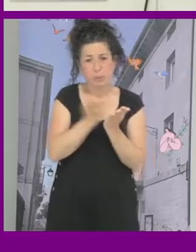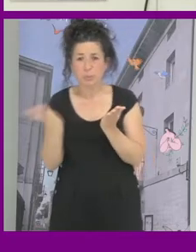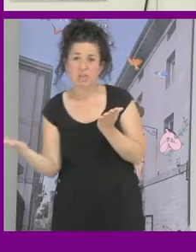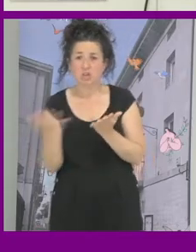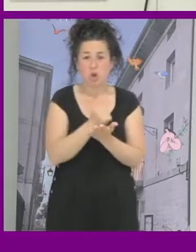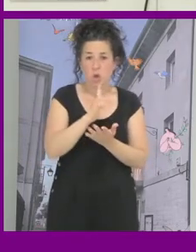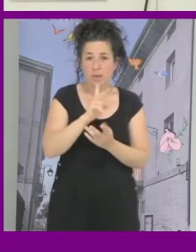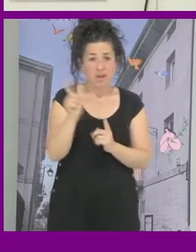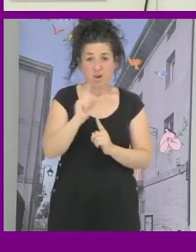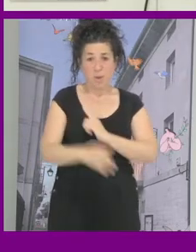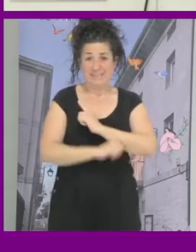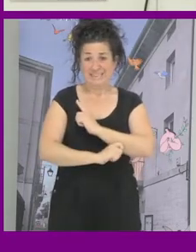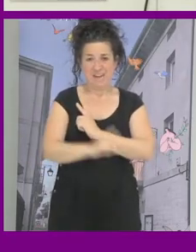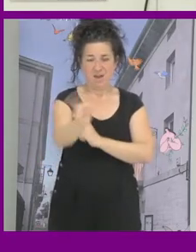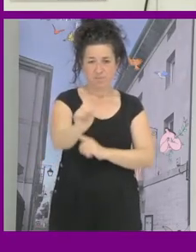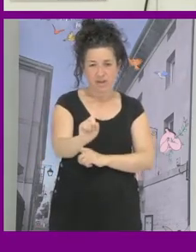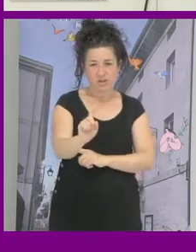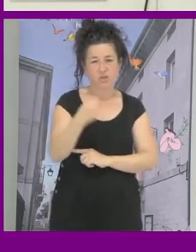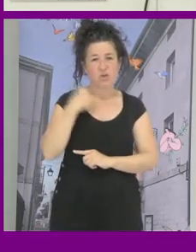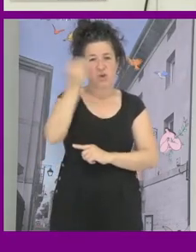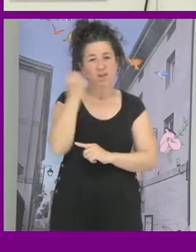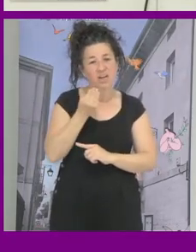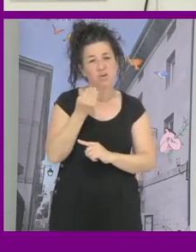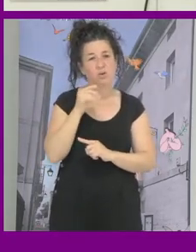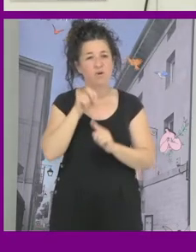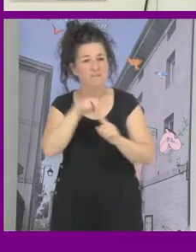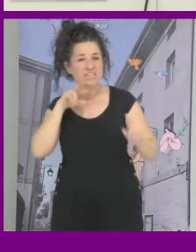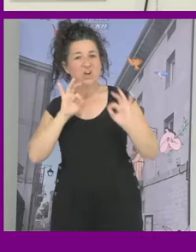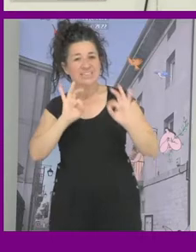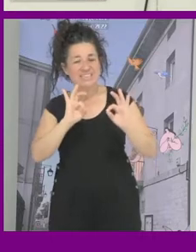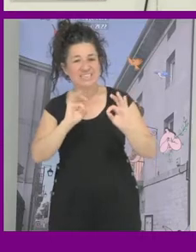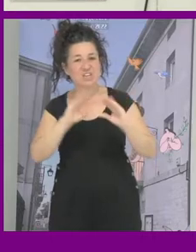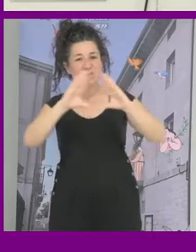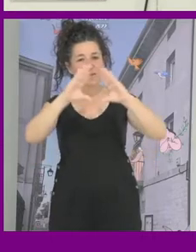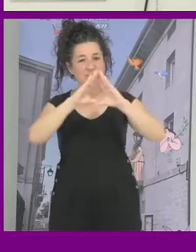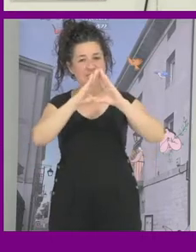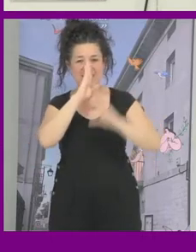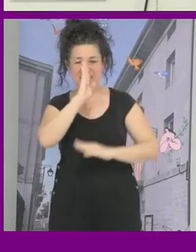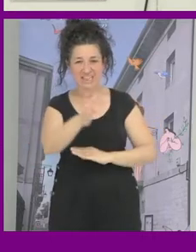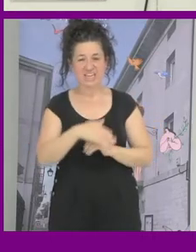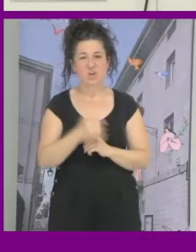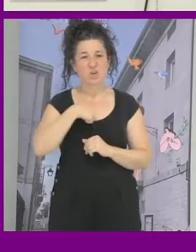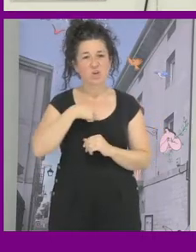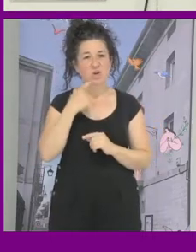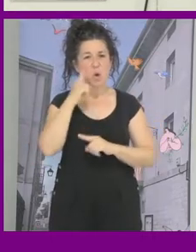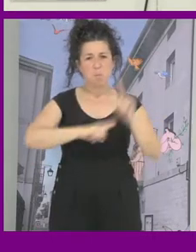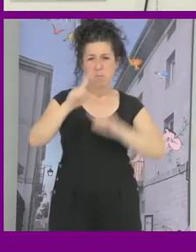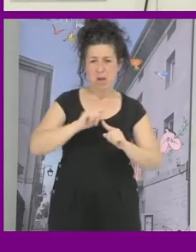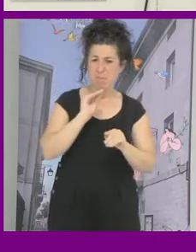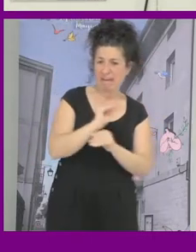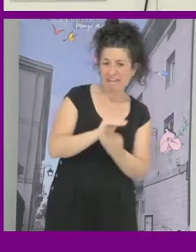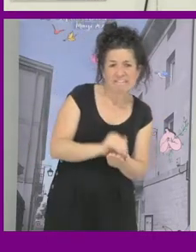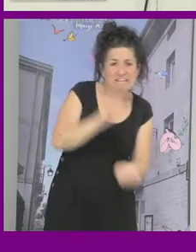muchas veces esa visión se hace sobre todo desde las feministas hetero. Lo problemático yo no creo que sea la crianza, así en general. Yo creo